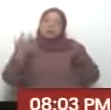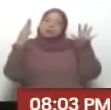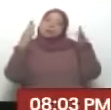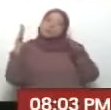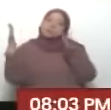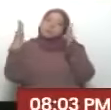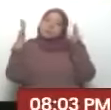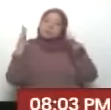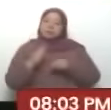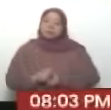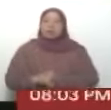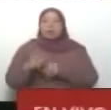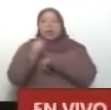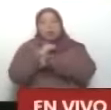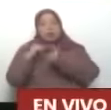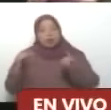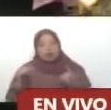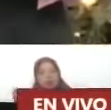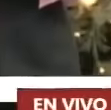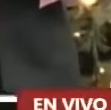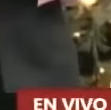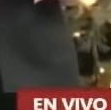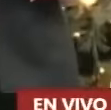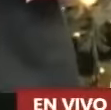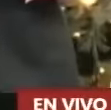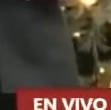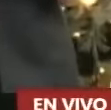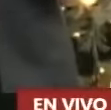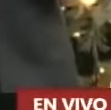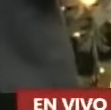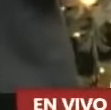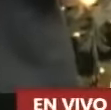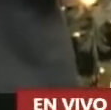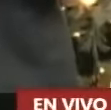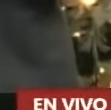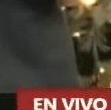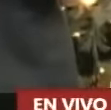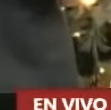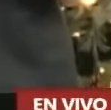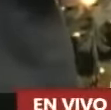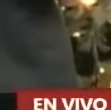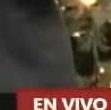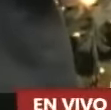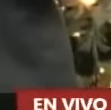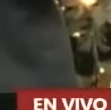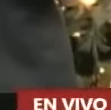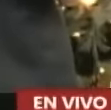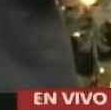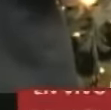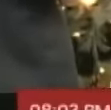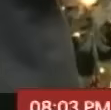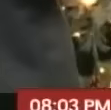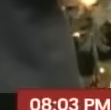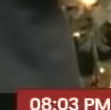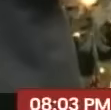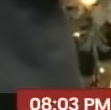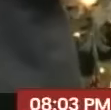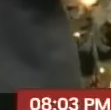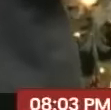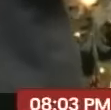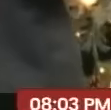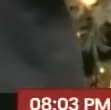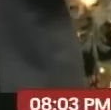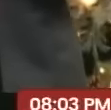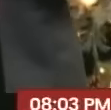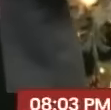Bueno, presidente, para cerrar nuestro bloque de redes, calles, medios y paredes, vamos con esta noticia que publica el portal